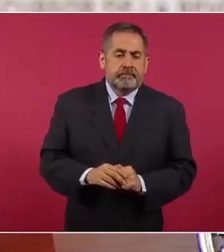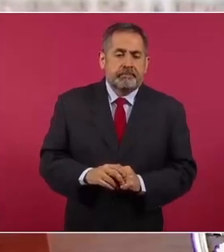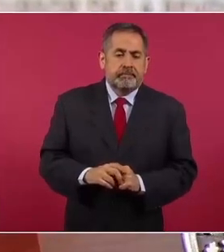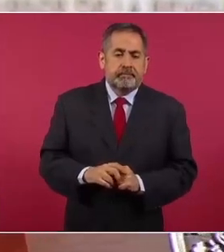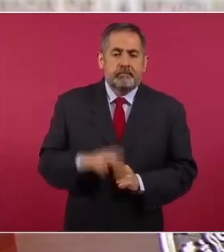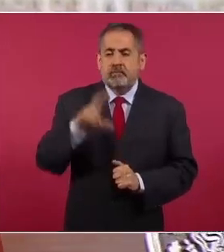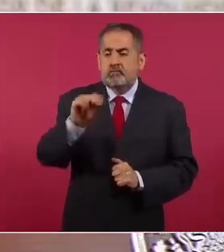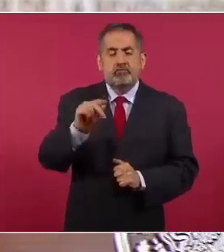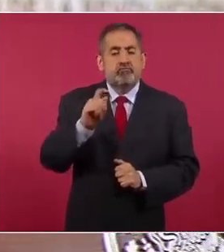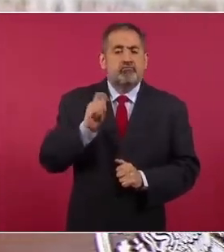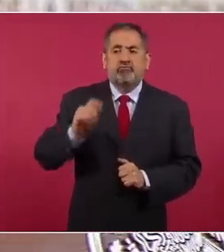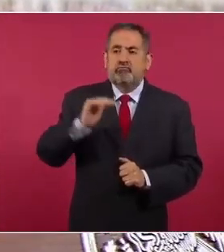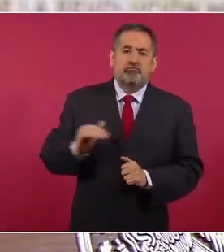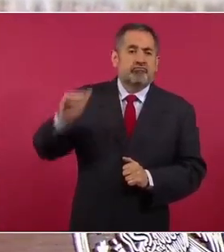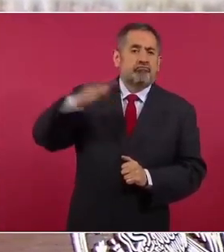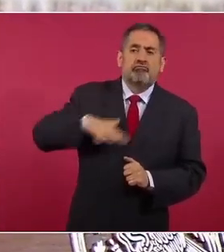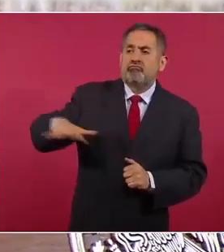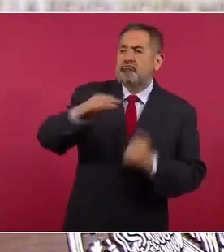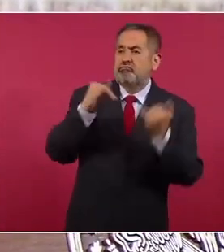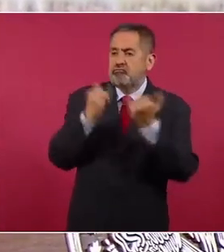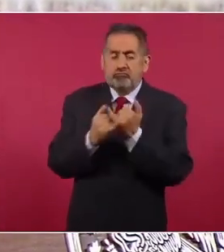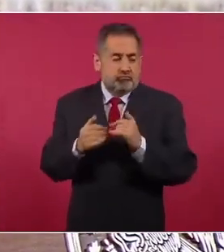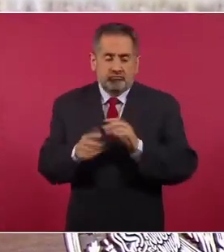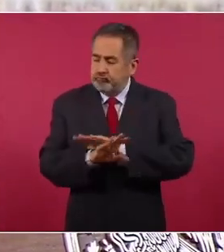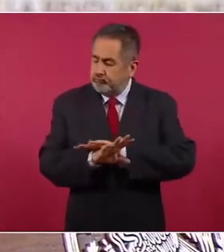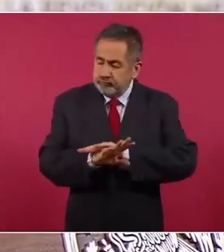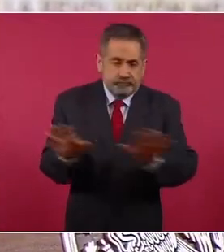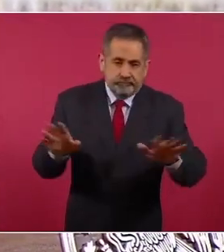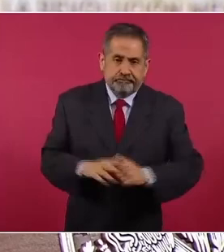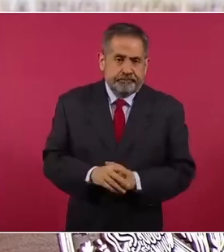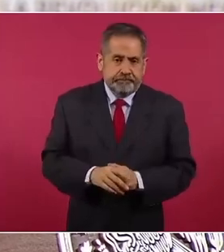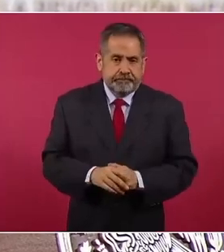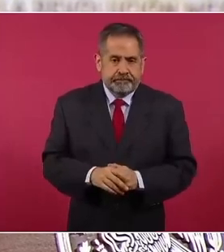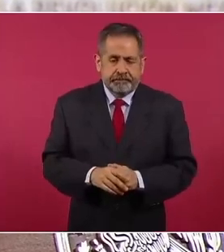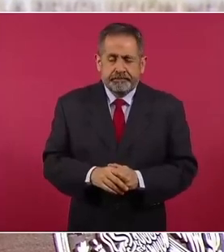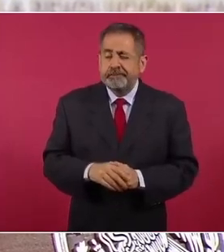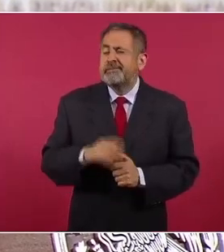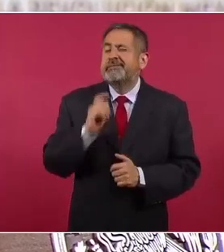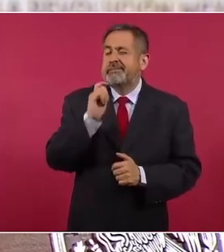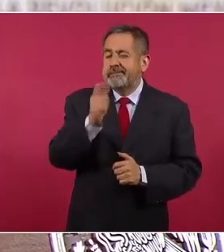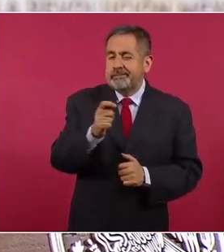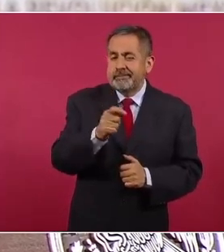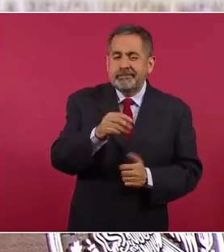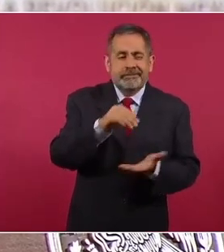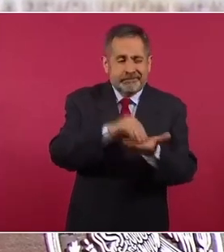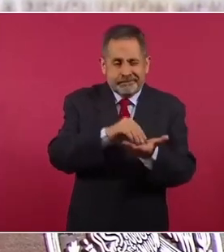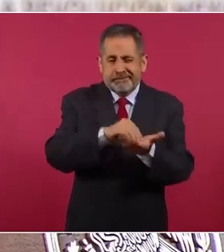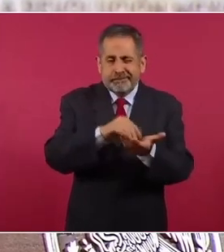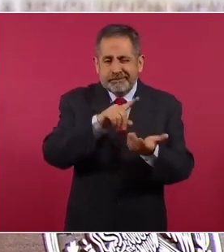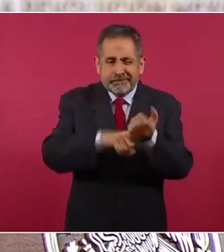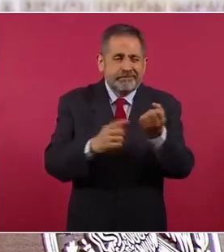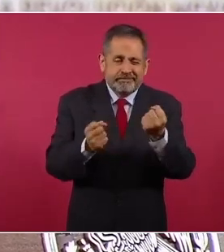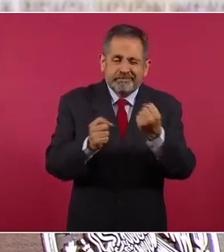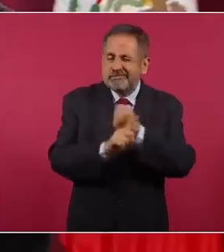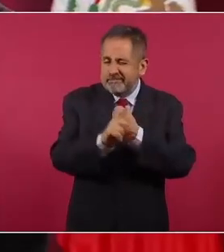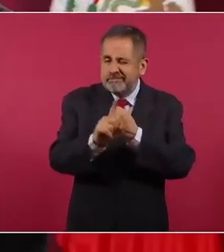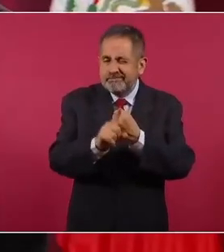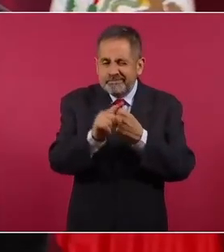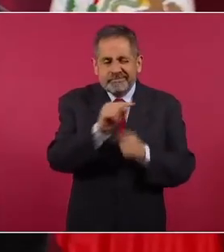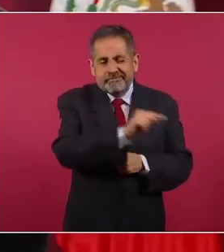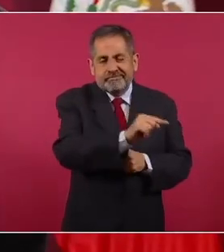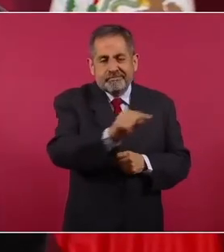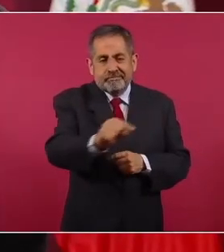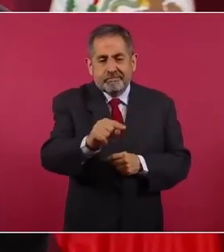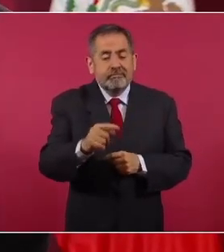no es un asunto generalizado. Donde tenemos todavía muchos problemas es